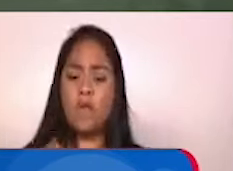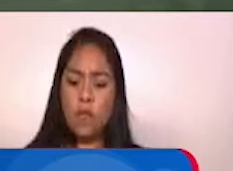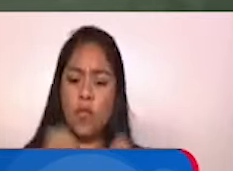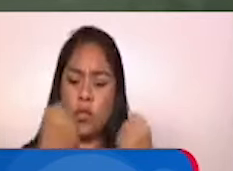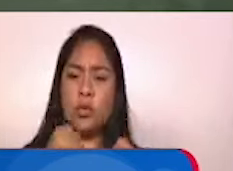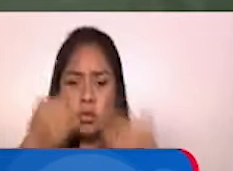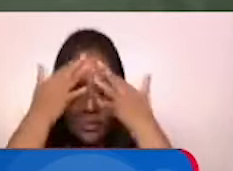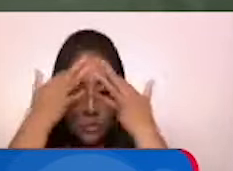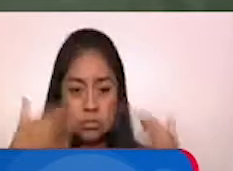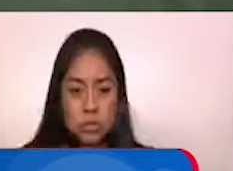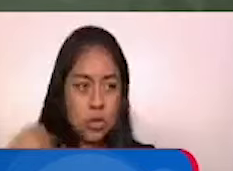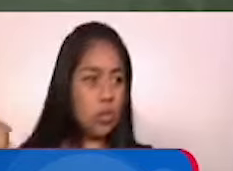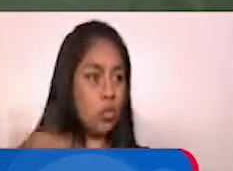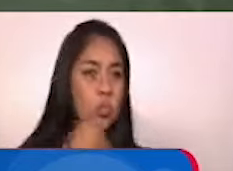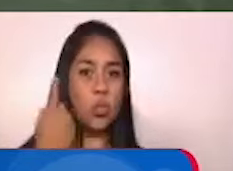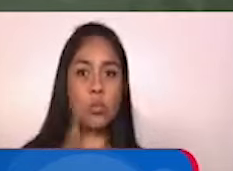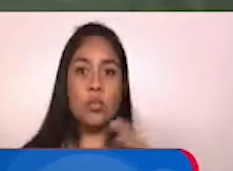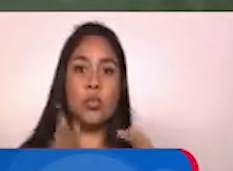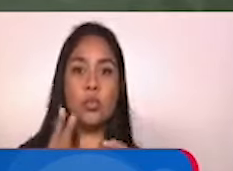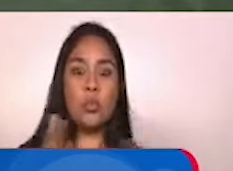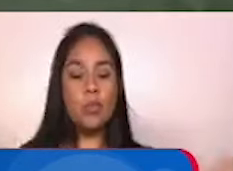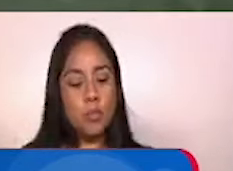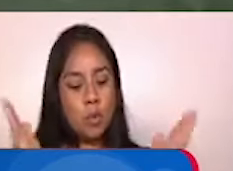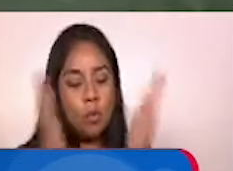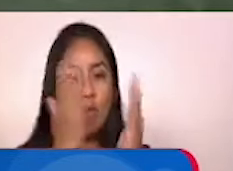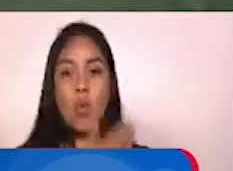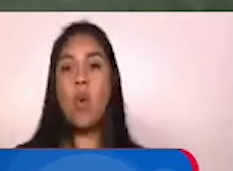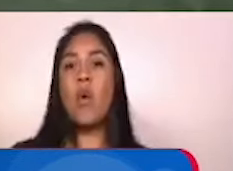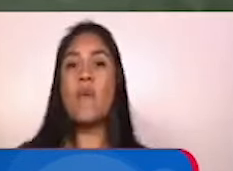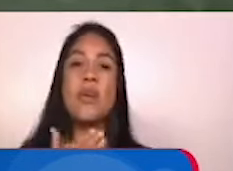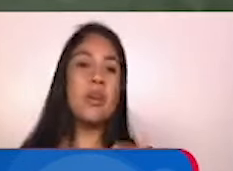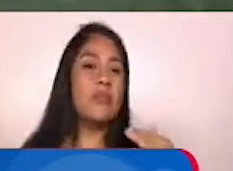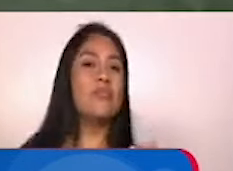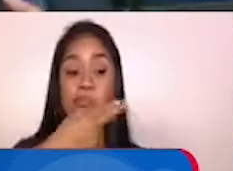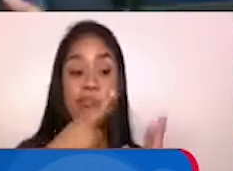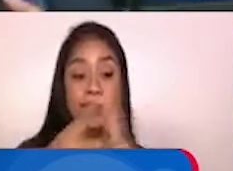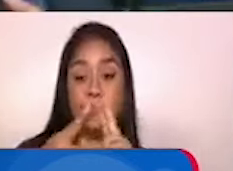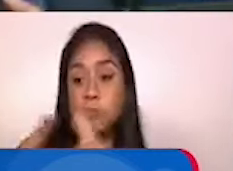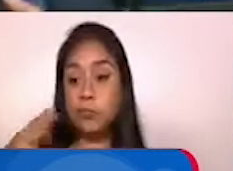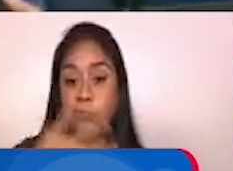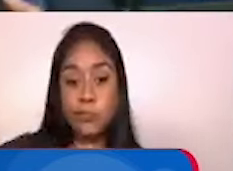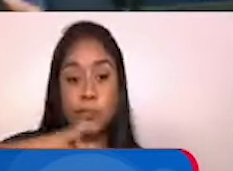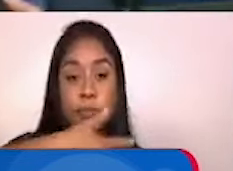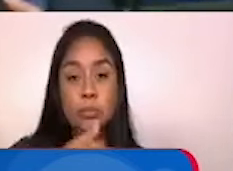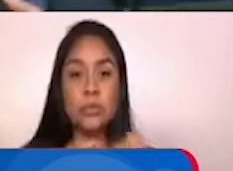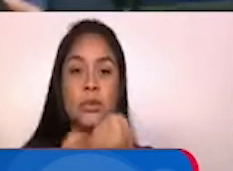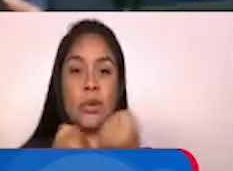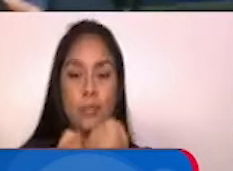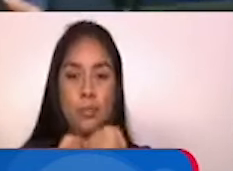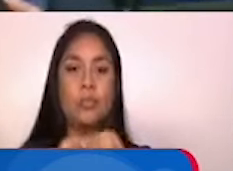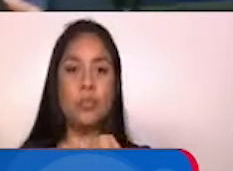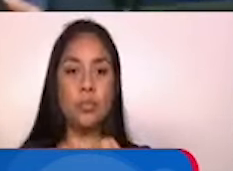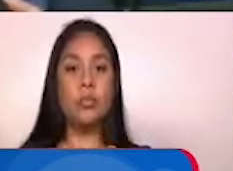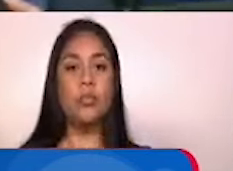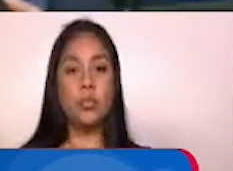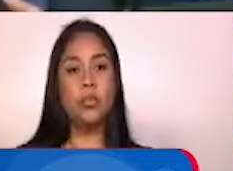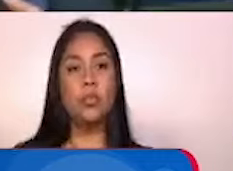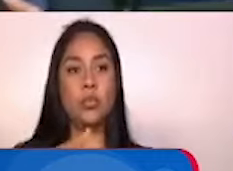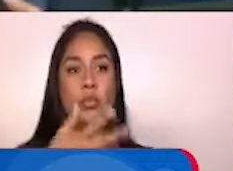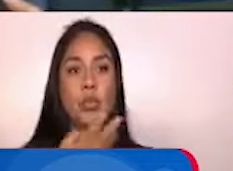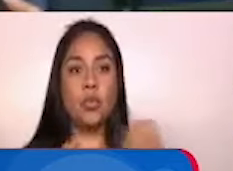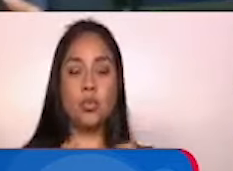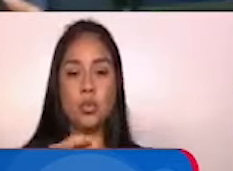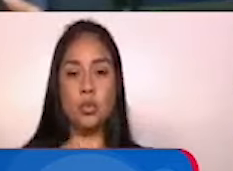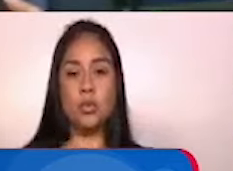globales, promoviendo una gobernanza más equitativa y justa. Arévalo estuvo presente junto al secretario general